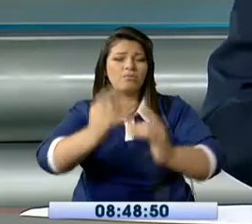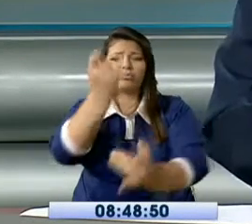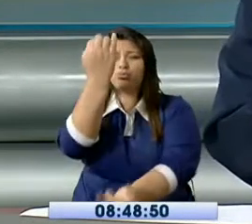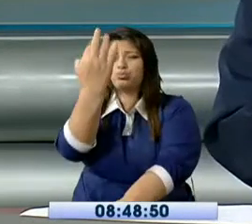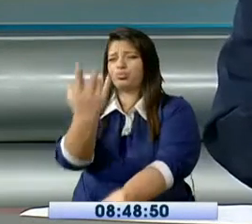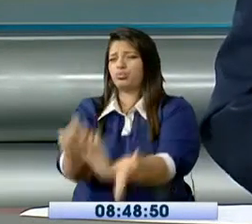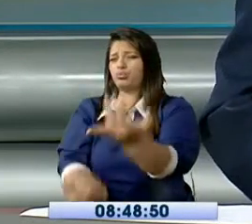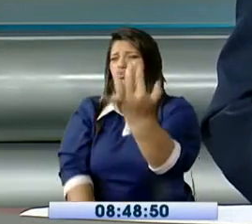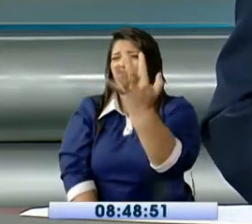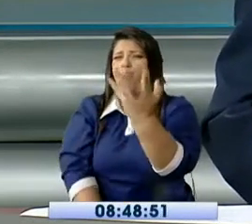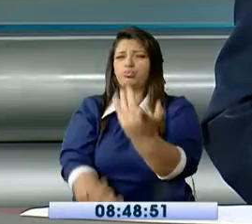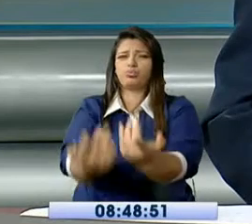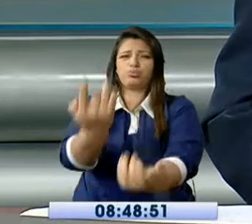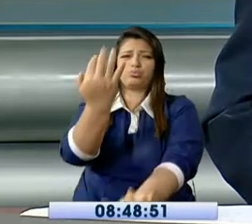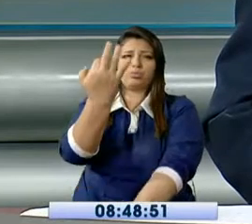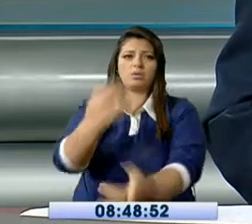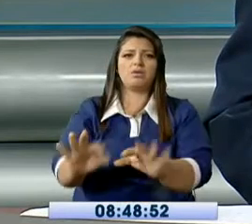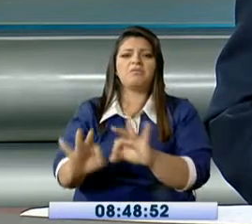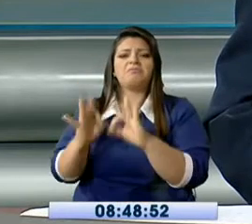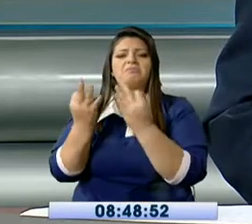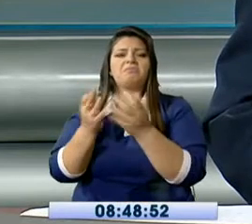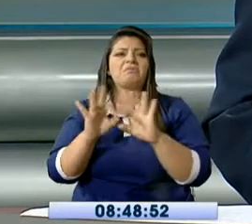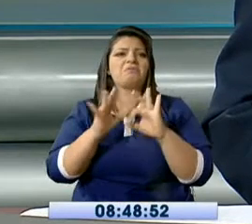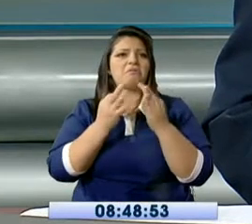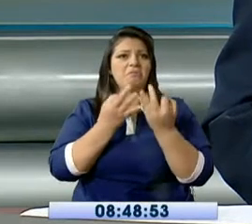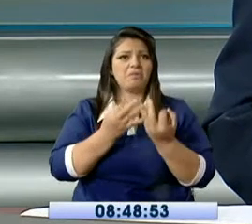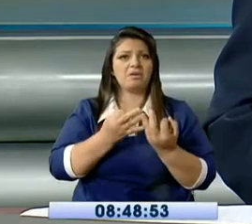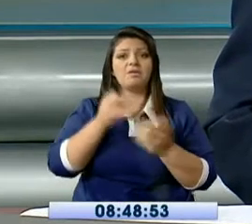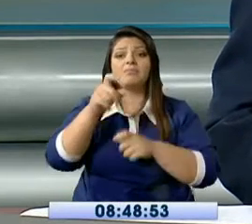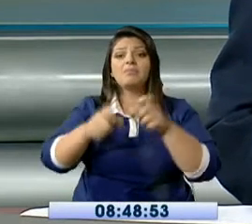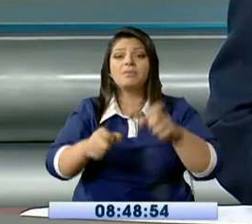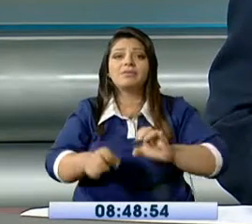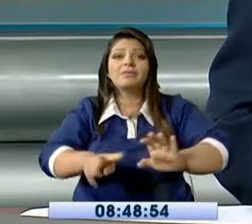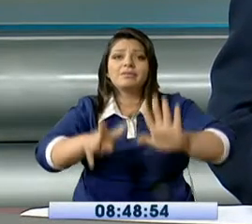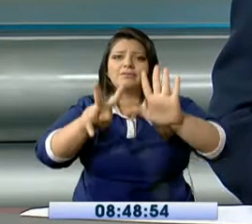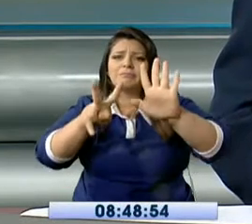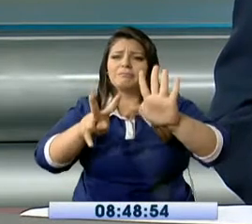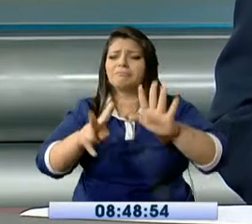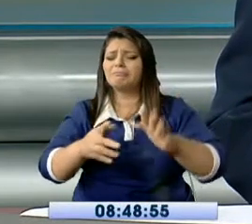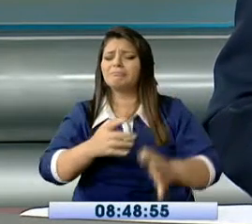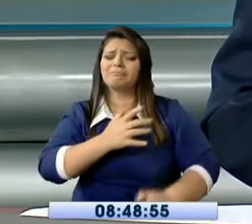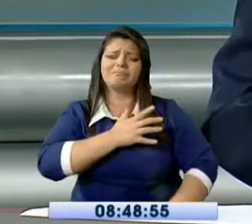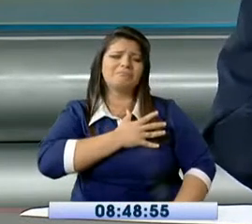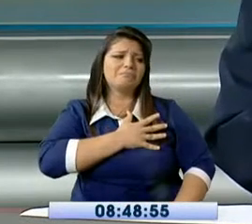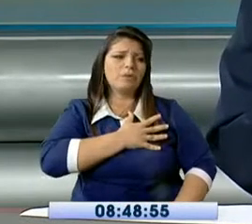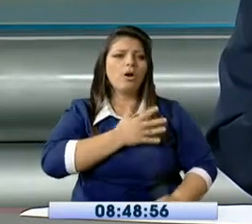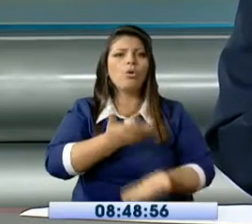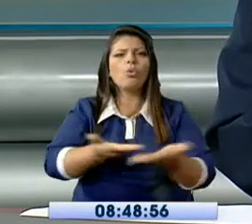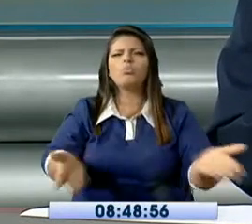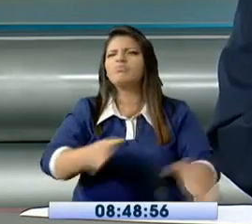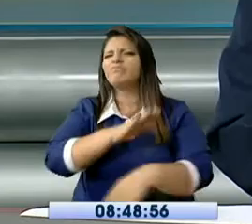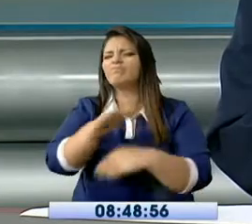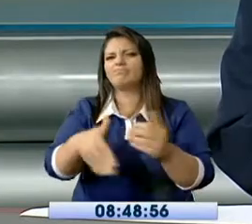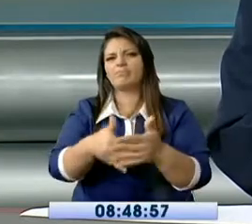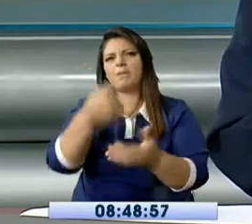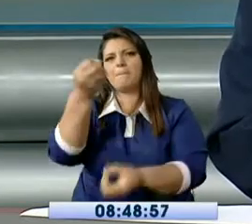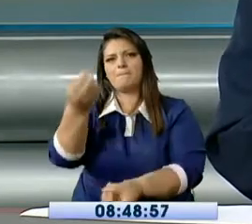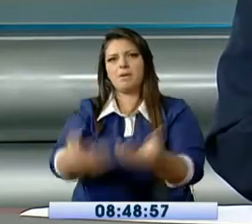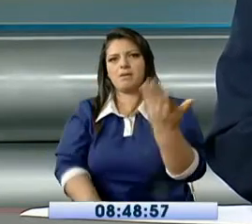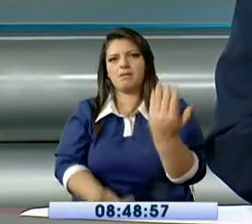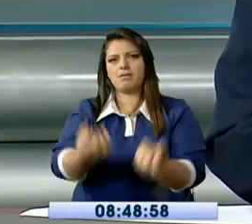perjudicados y literalmente se quedaron en la calle. El siniestro se habría originado por una fuga de